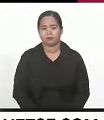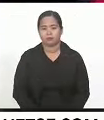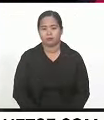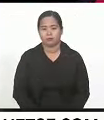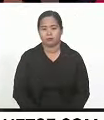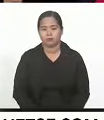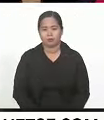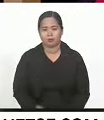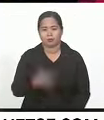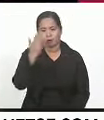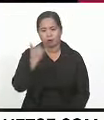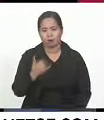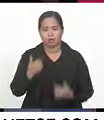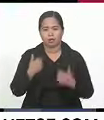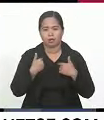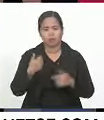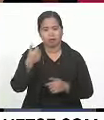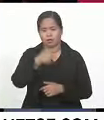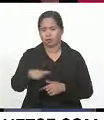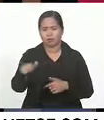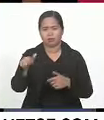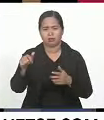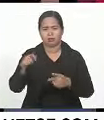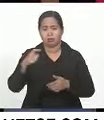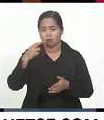Vamos a esperar, esperar.